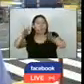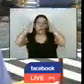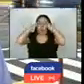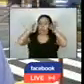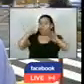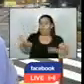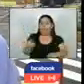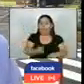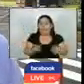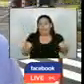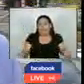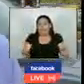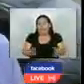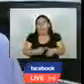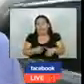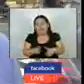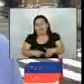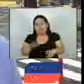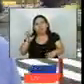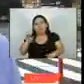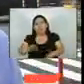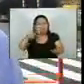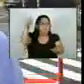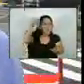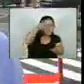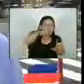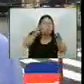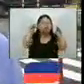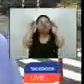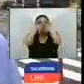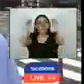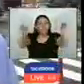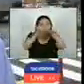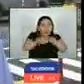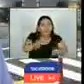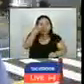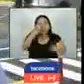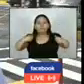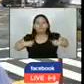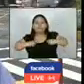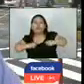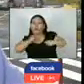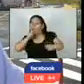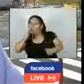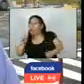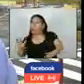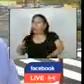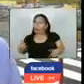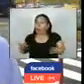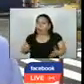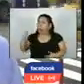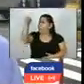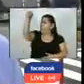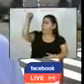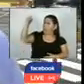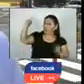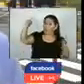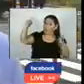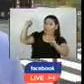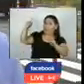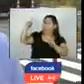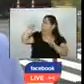cómo utilizarlo, ¿verdad? Entonces sería bueno capacitaciones en línea, gestores que nos estén enseñando en cada esquina donde están los semáforos